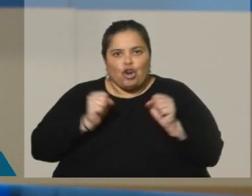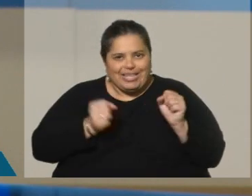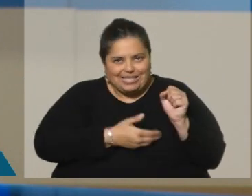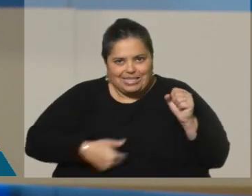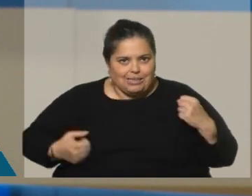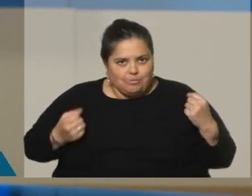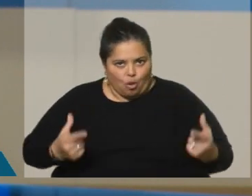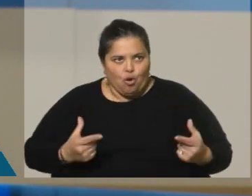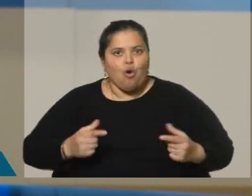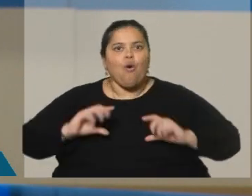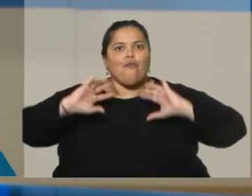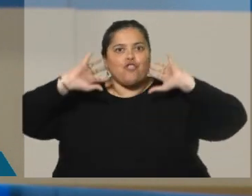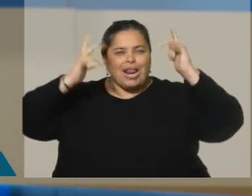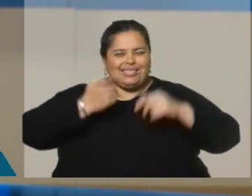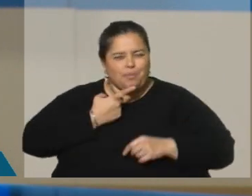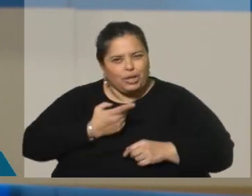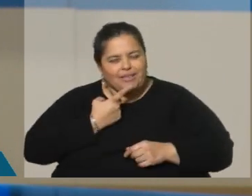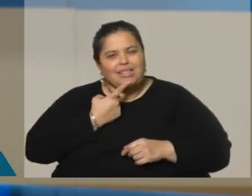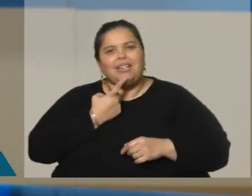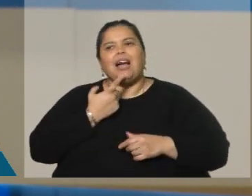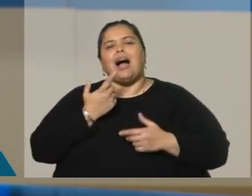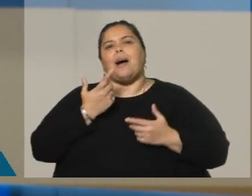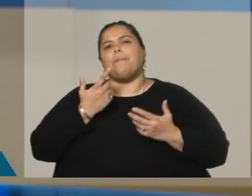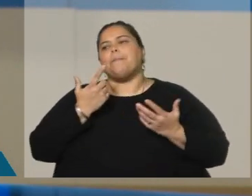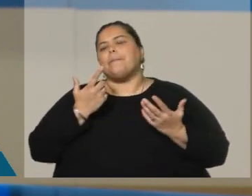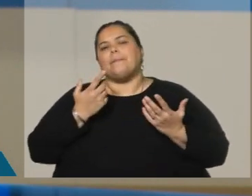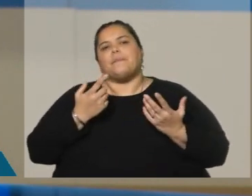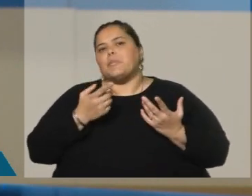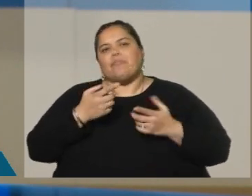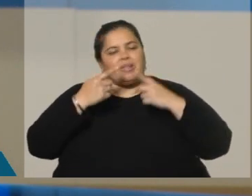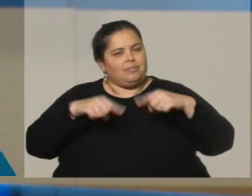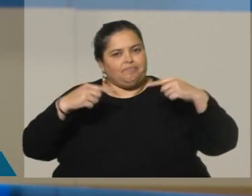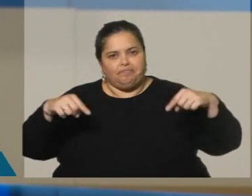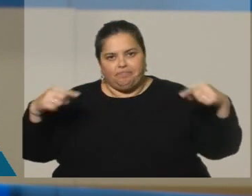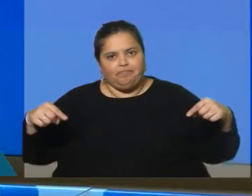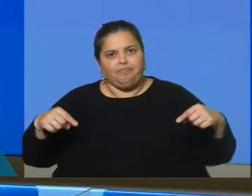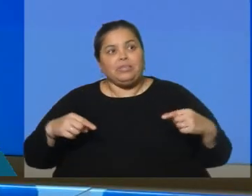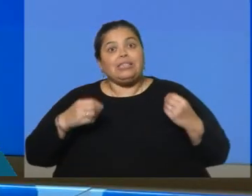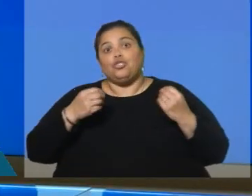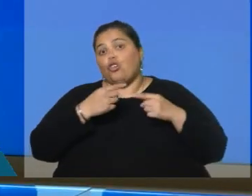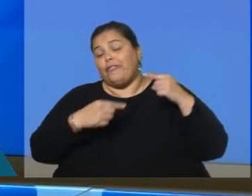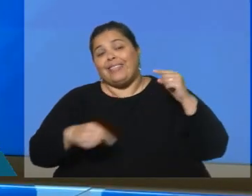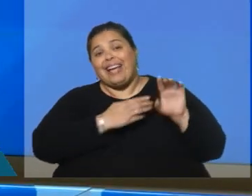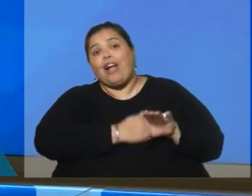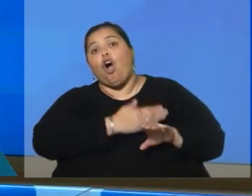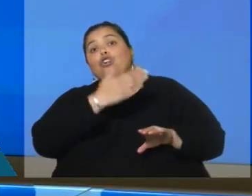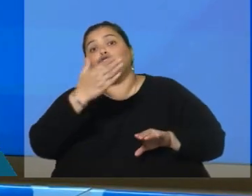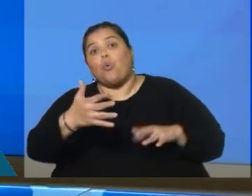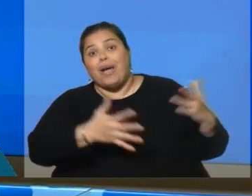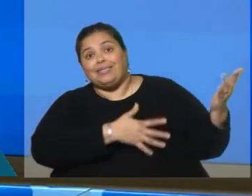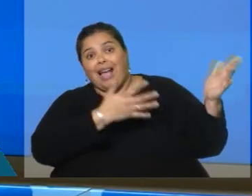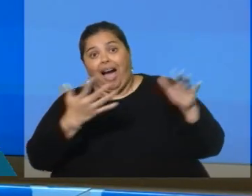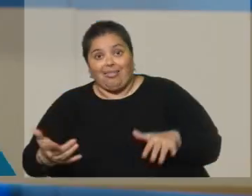fenómenos de violencia política que se vinieron en el Uruguay en el período anterior y consecuencias que llegan y las consecuencias que llegan hasta el